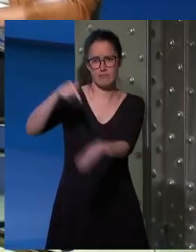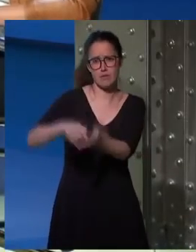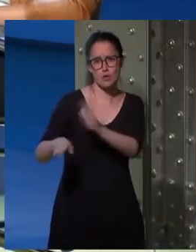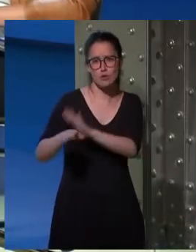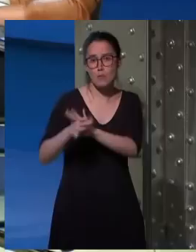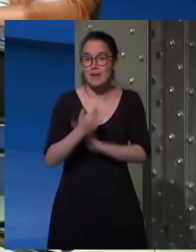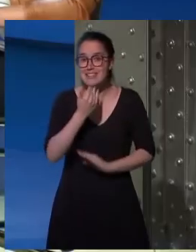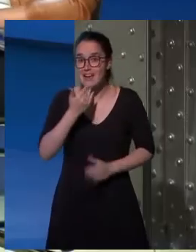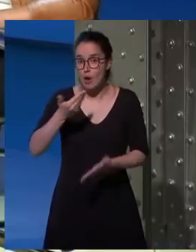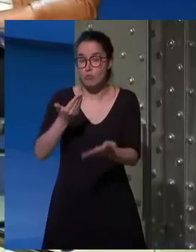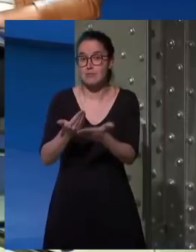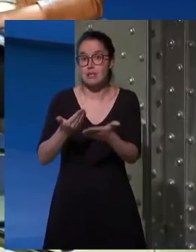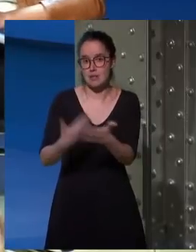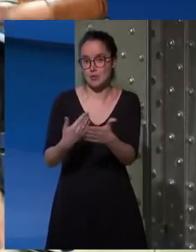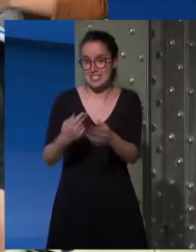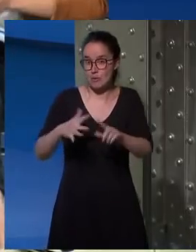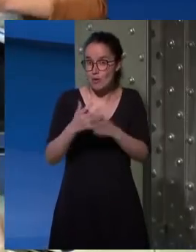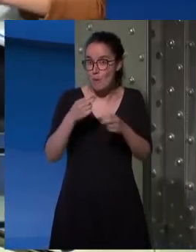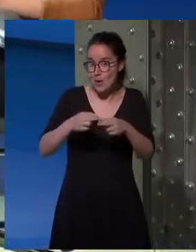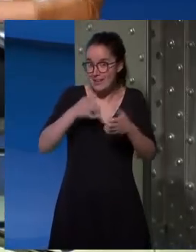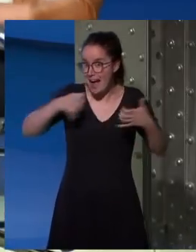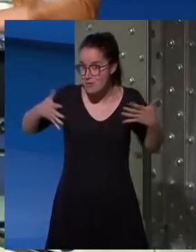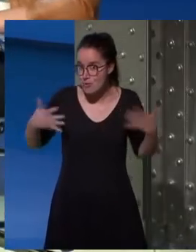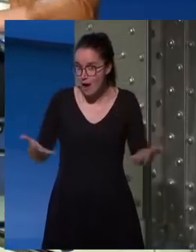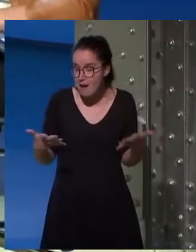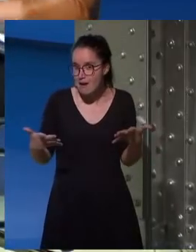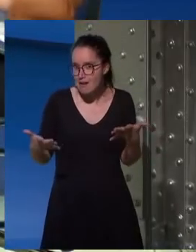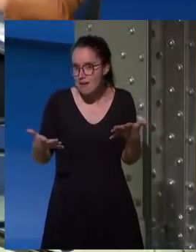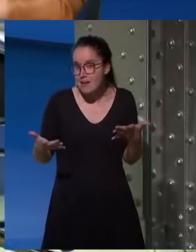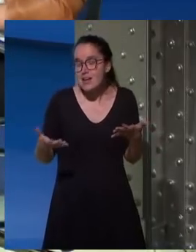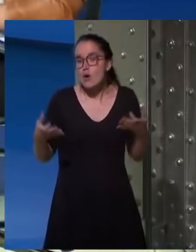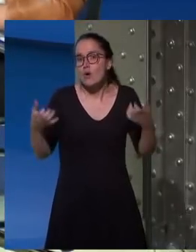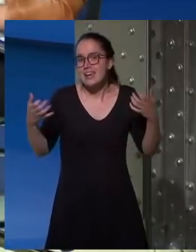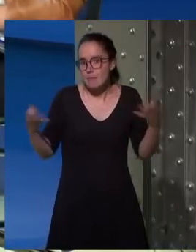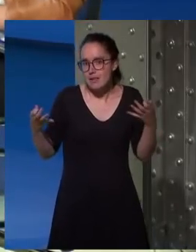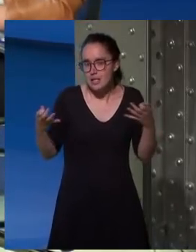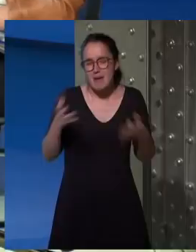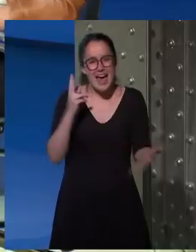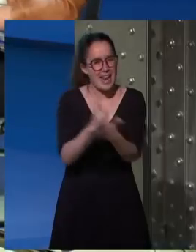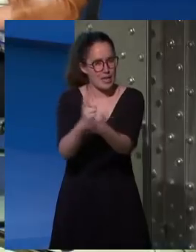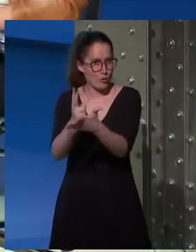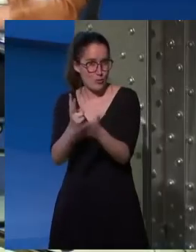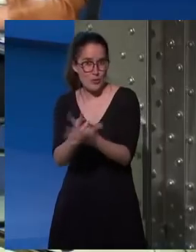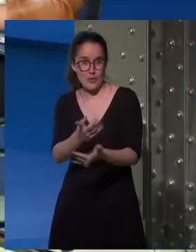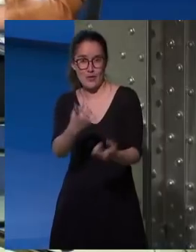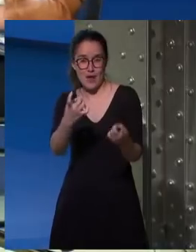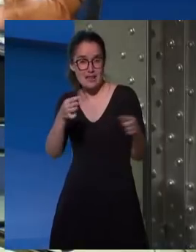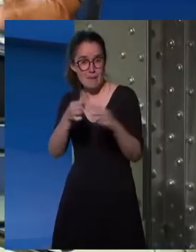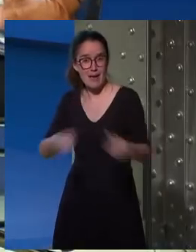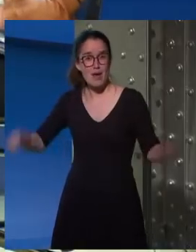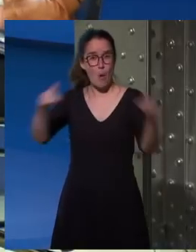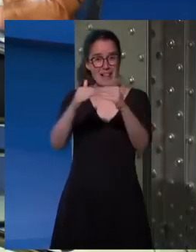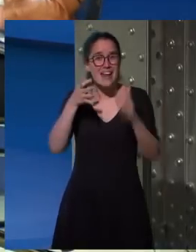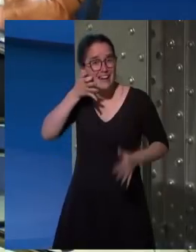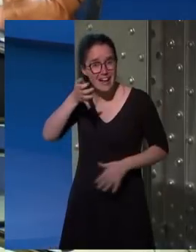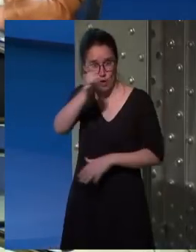reivindicando, porque si algo nos ha demostrado la situación política que estamos viviendo a día de hoy, es que tenemos muchos retos por delante para conseguir esa igualdad legal entre